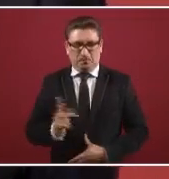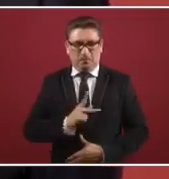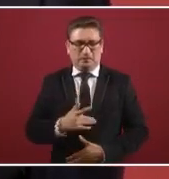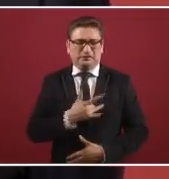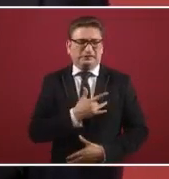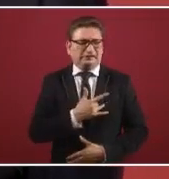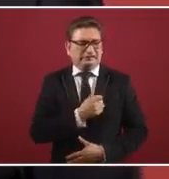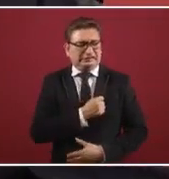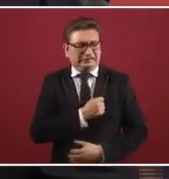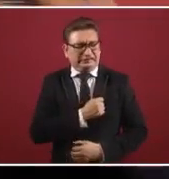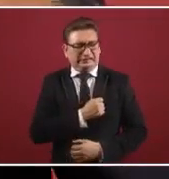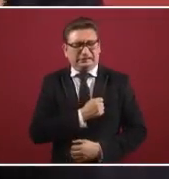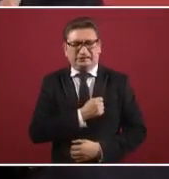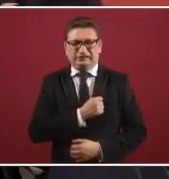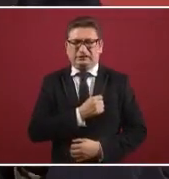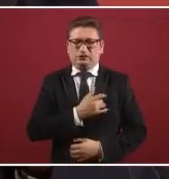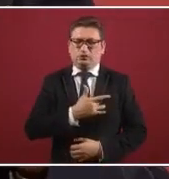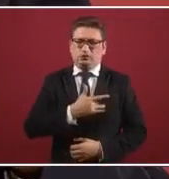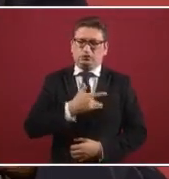cierto,